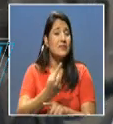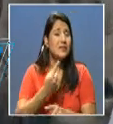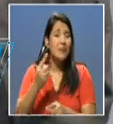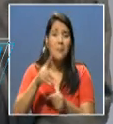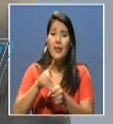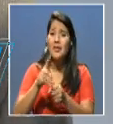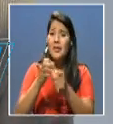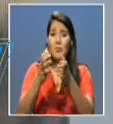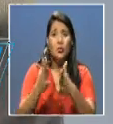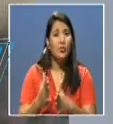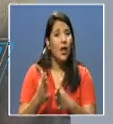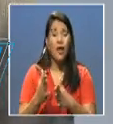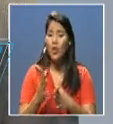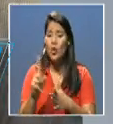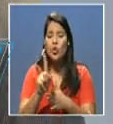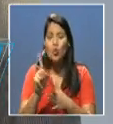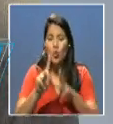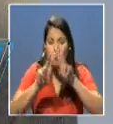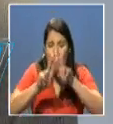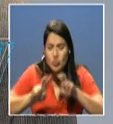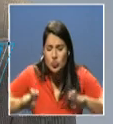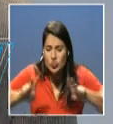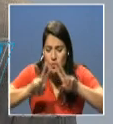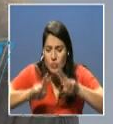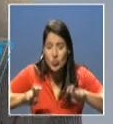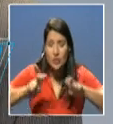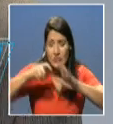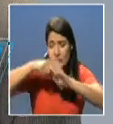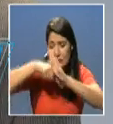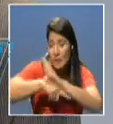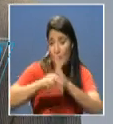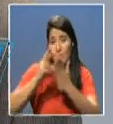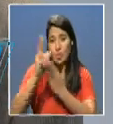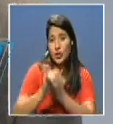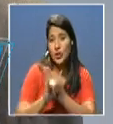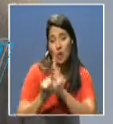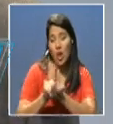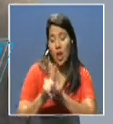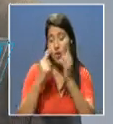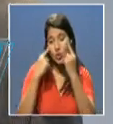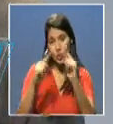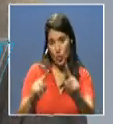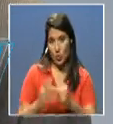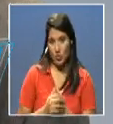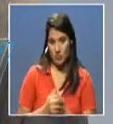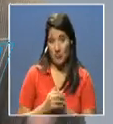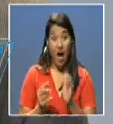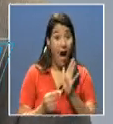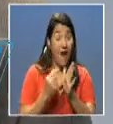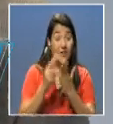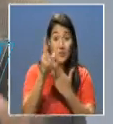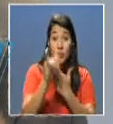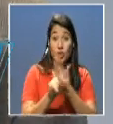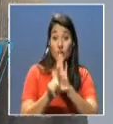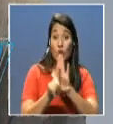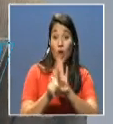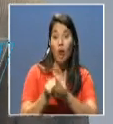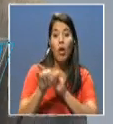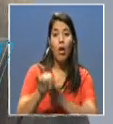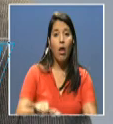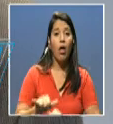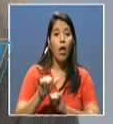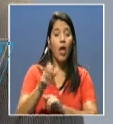ni siquiera llegan a profundizar un proyecto de ley. Y a veces hay proyectos de ley que duran 15, 16